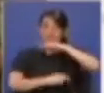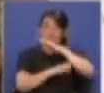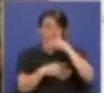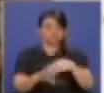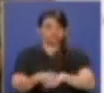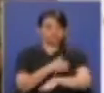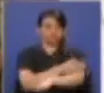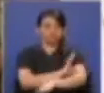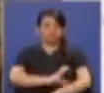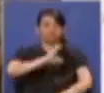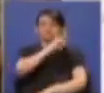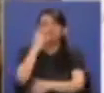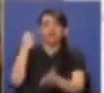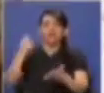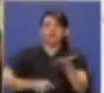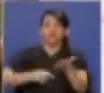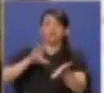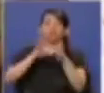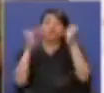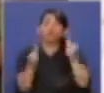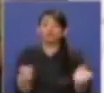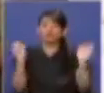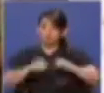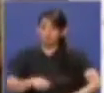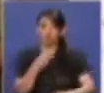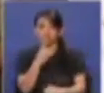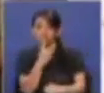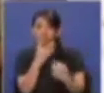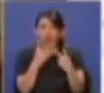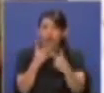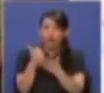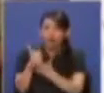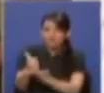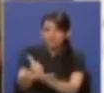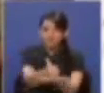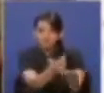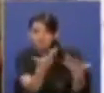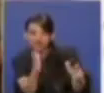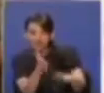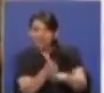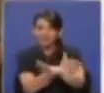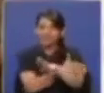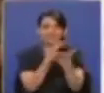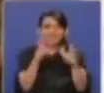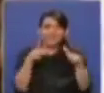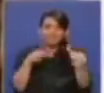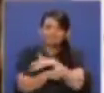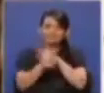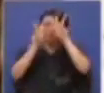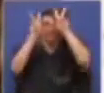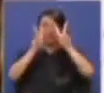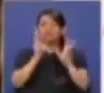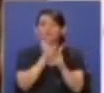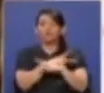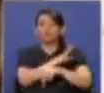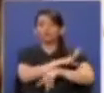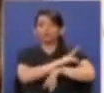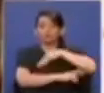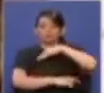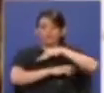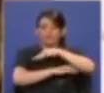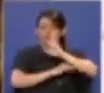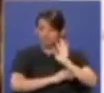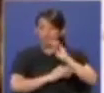que sus ciudadanos vean los beneficios de forma previa incluso a la producción minera.